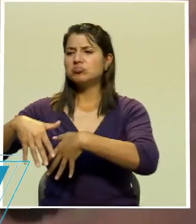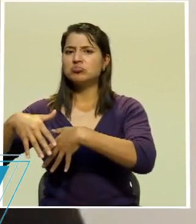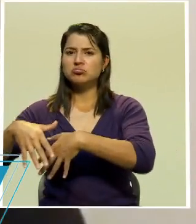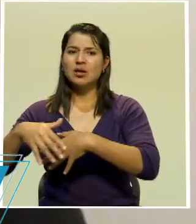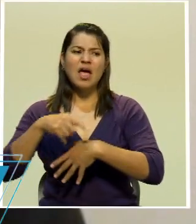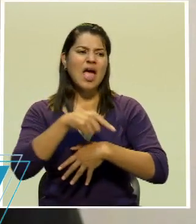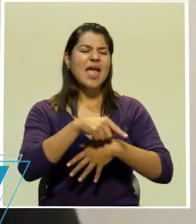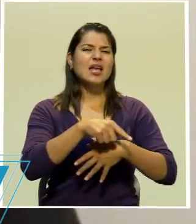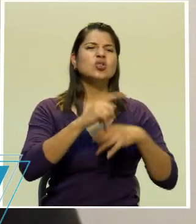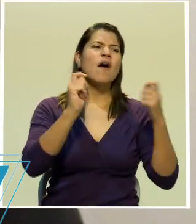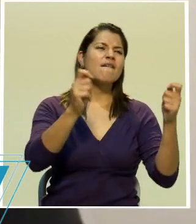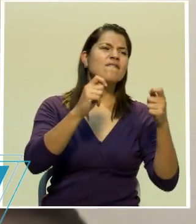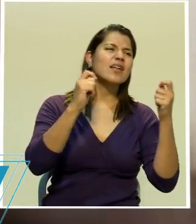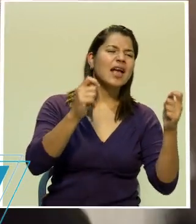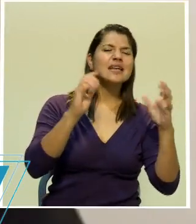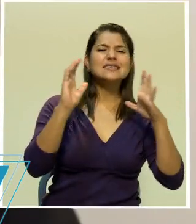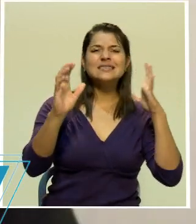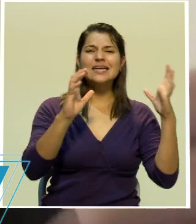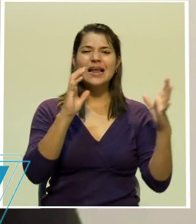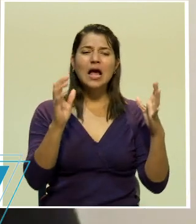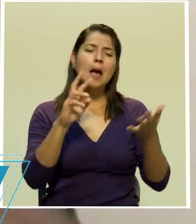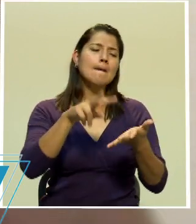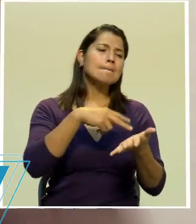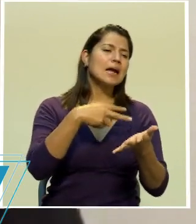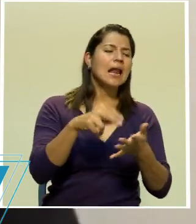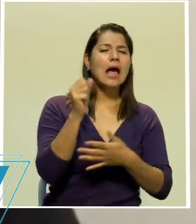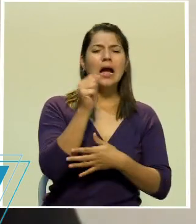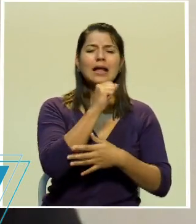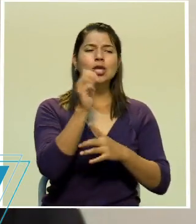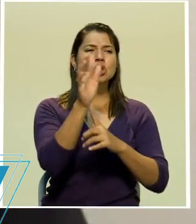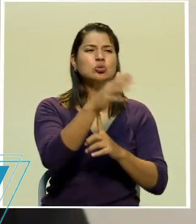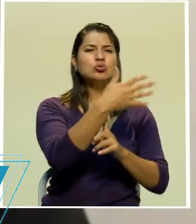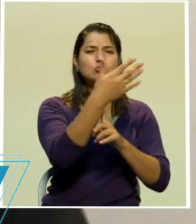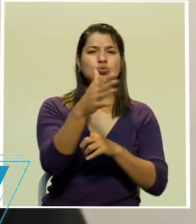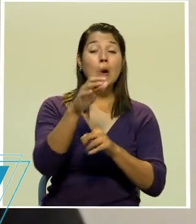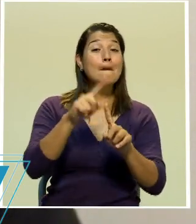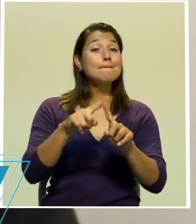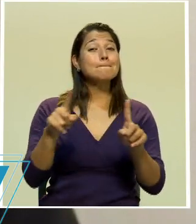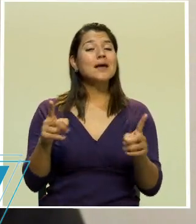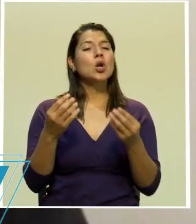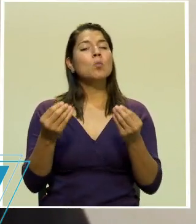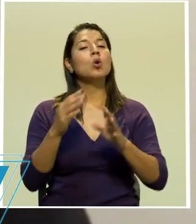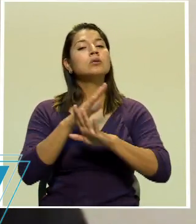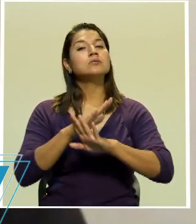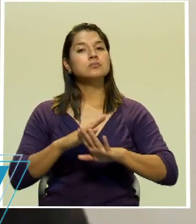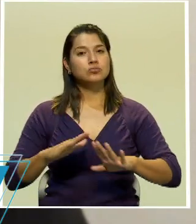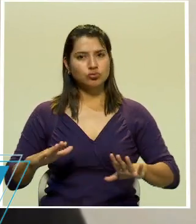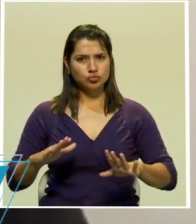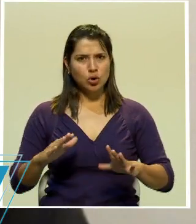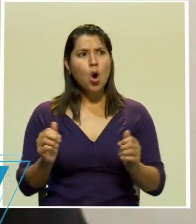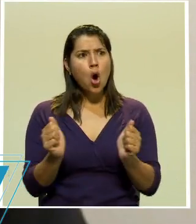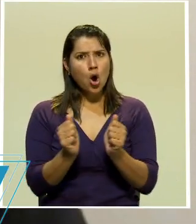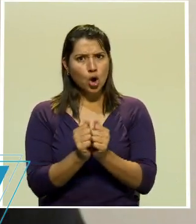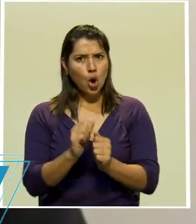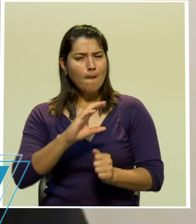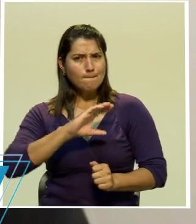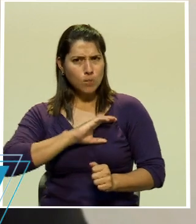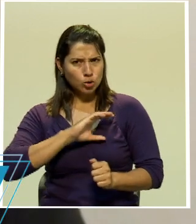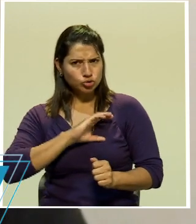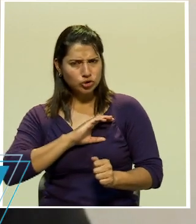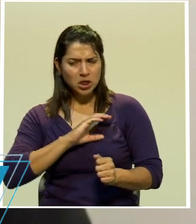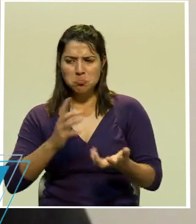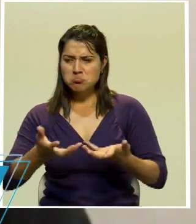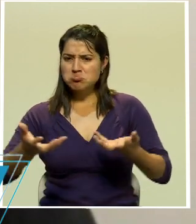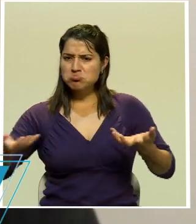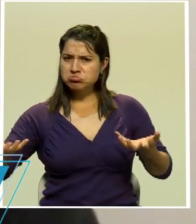celebración, fiesta, unos bailando, otros cantando, otros con sus banderas, de manera muy pacífica, con amplia presencia policial, pero cada grupo en lo